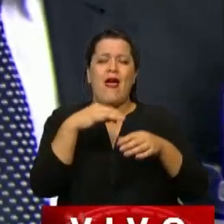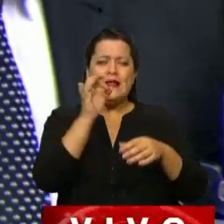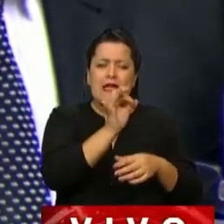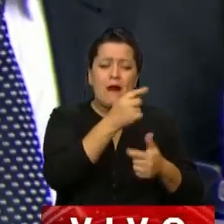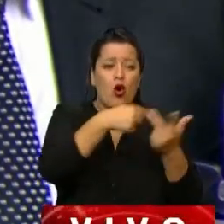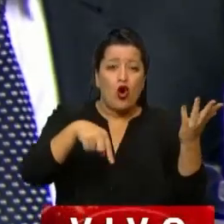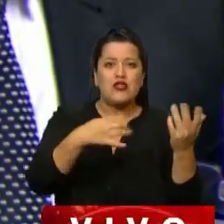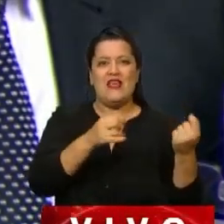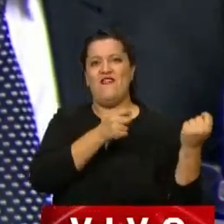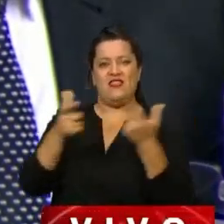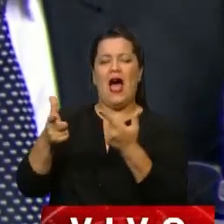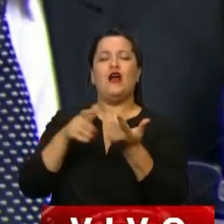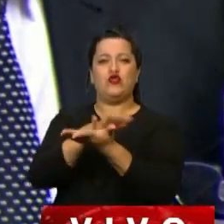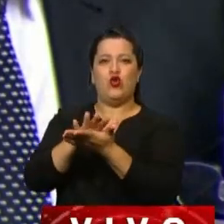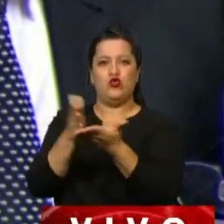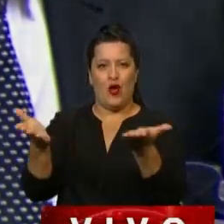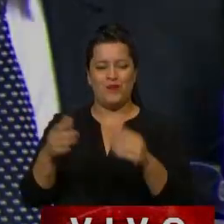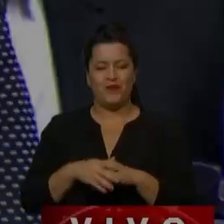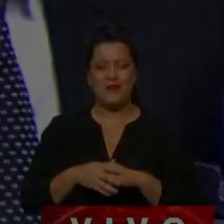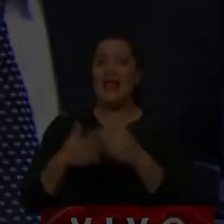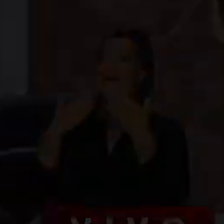del diagnóstico a las soluciones. Gracias, presidente. Gracias, diputado.